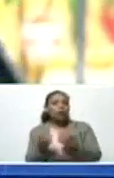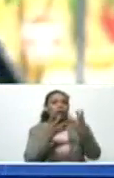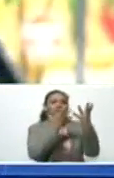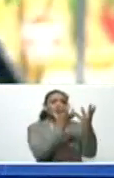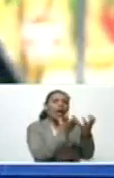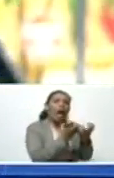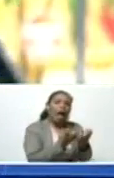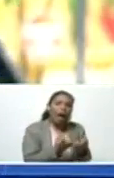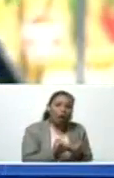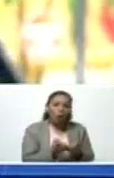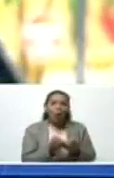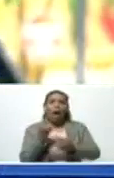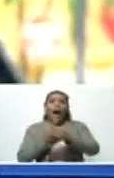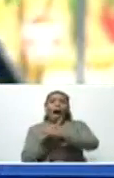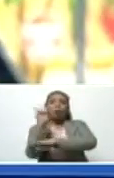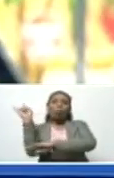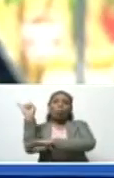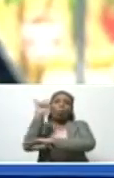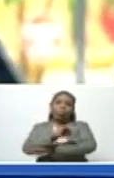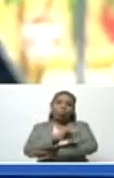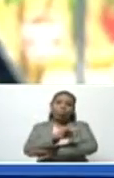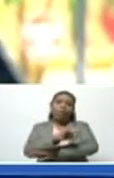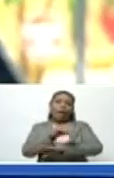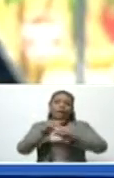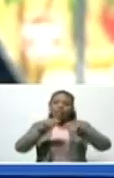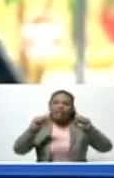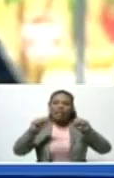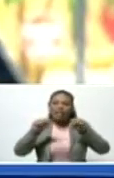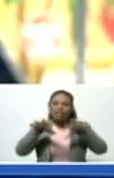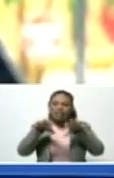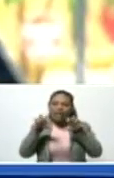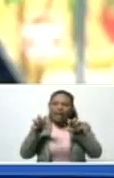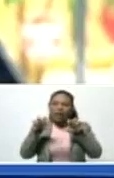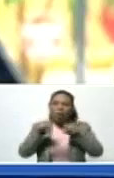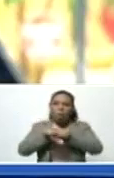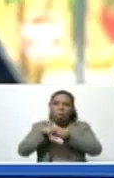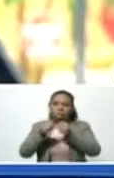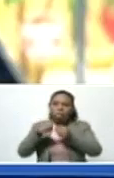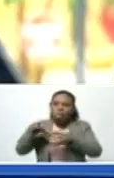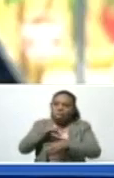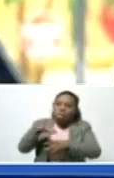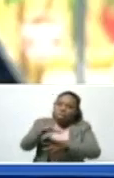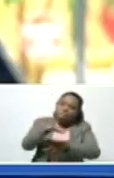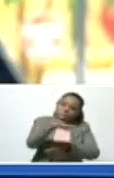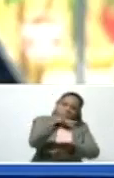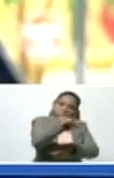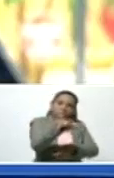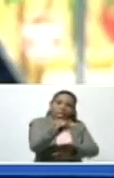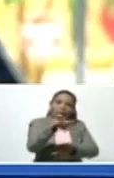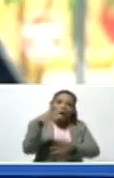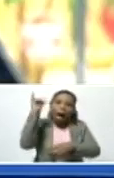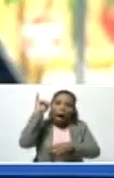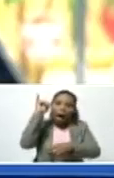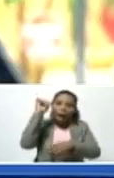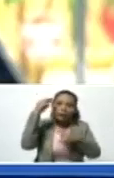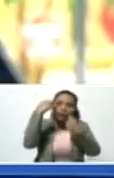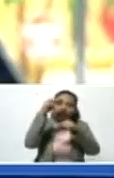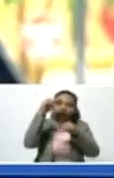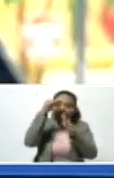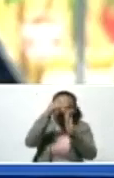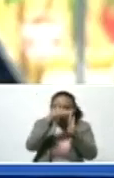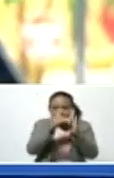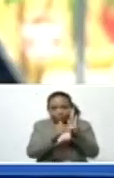absoluta, cuarteado el piso, seco. El Danubio tiene el nivel más bajo en